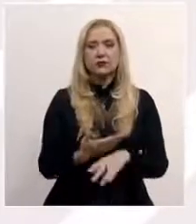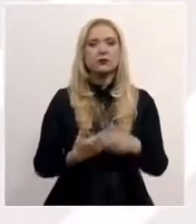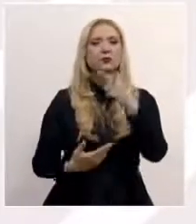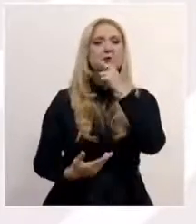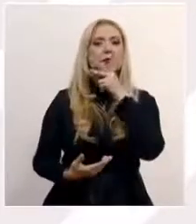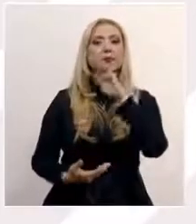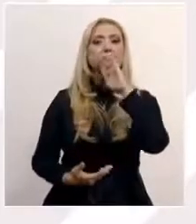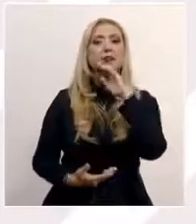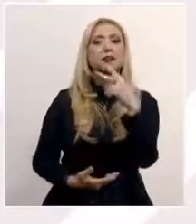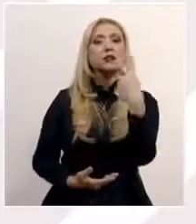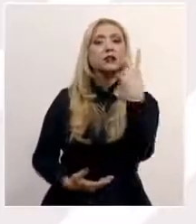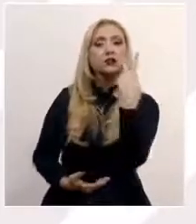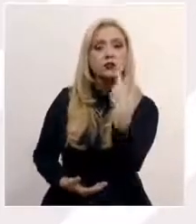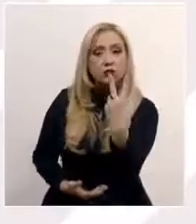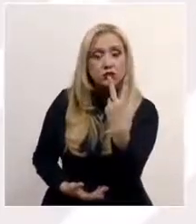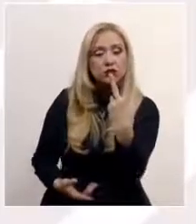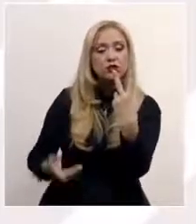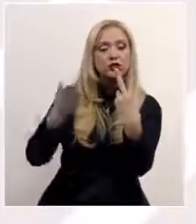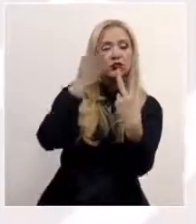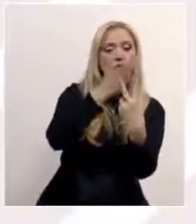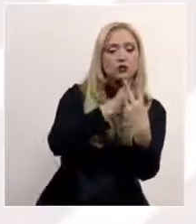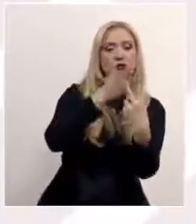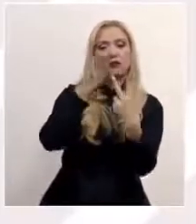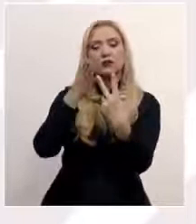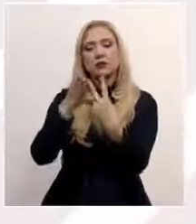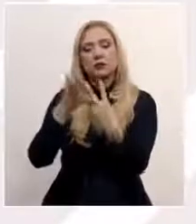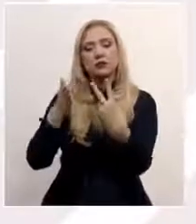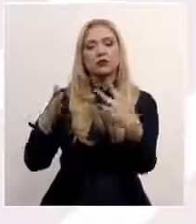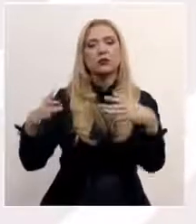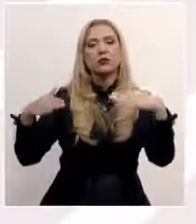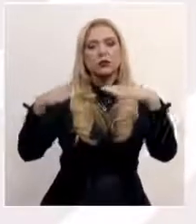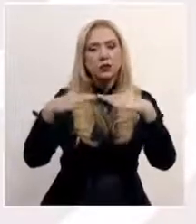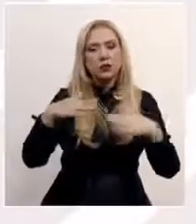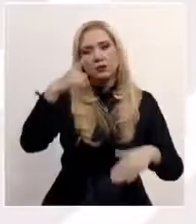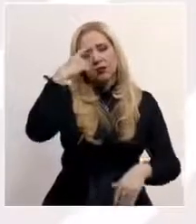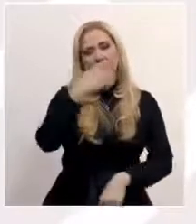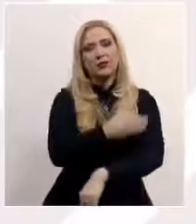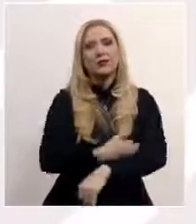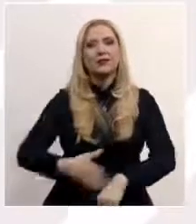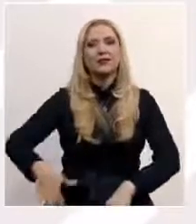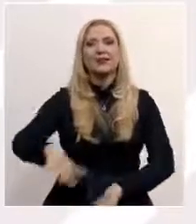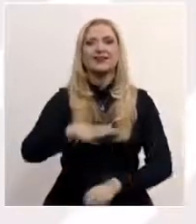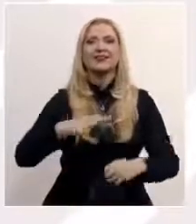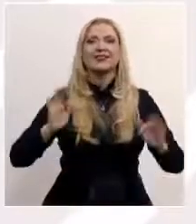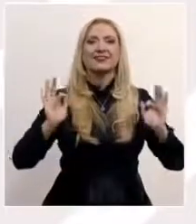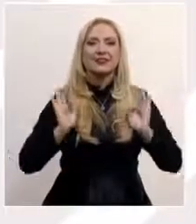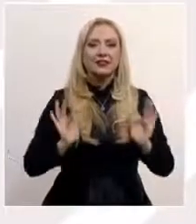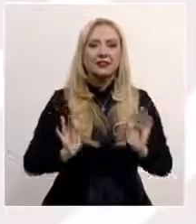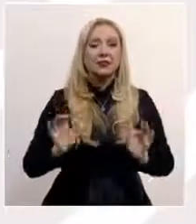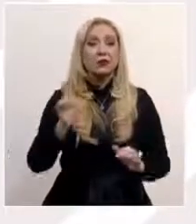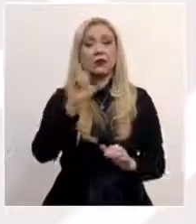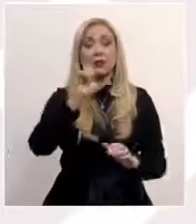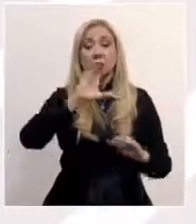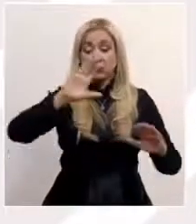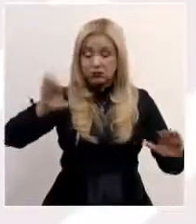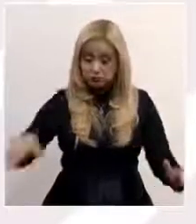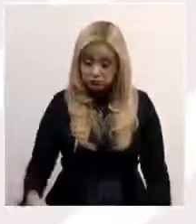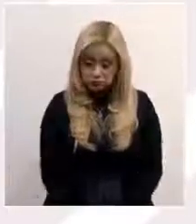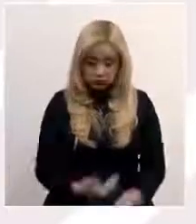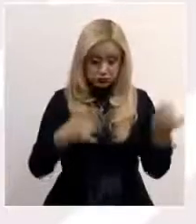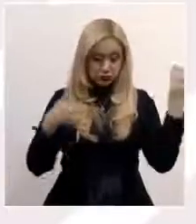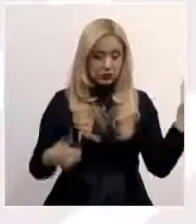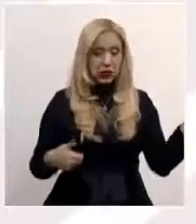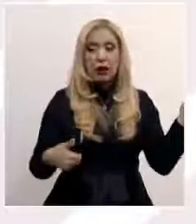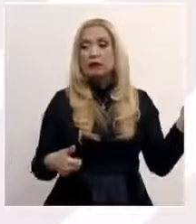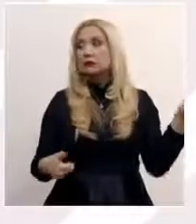un impacto al final del día, ¿no? En las familias. Y lo digo tal cual es, porque cuando llega un hijo, es un impacto